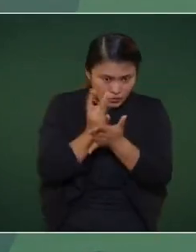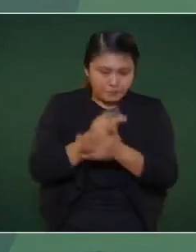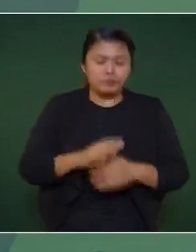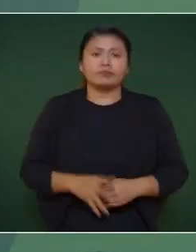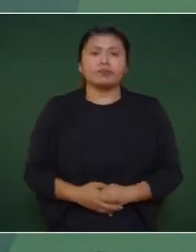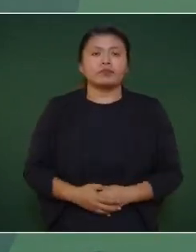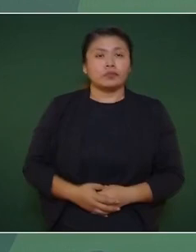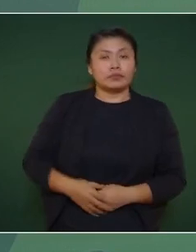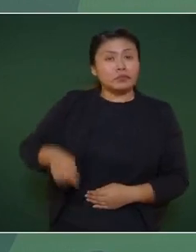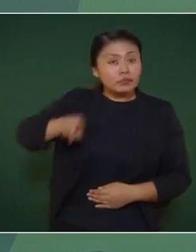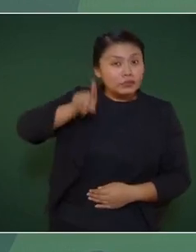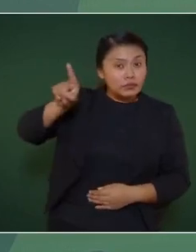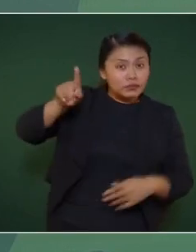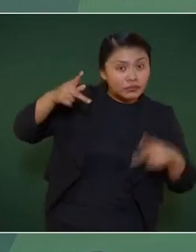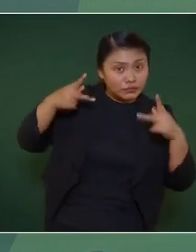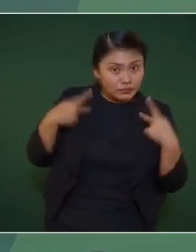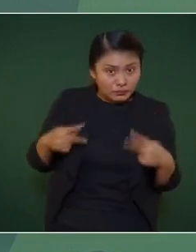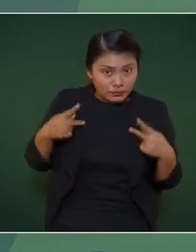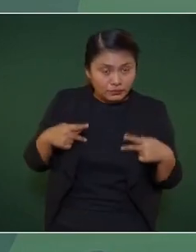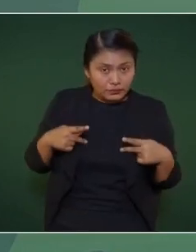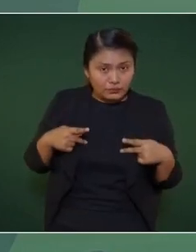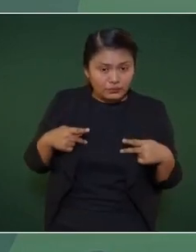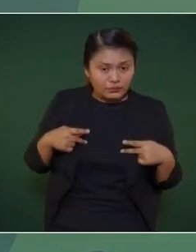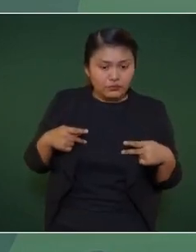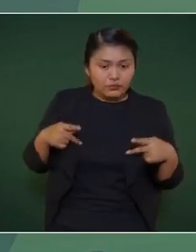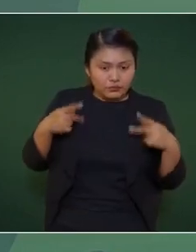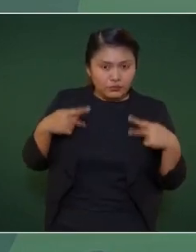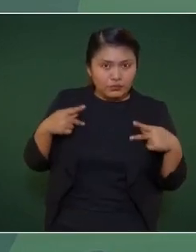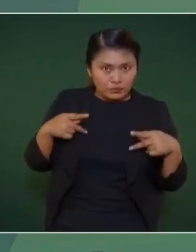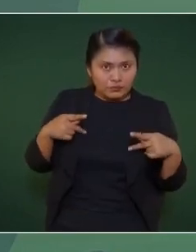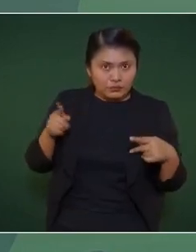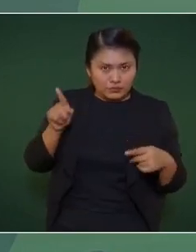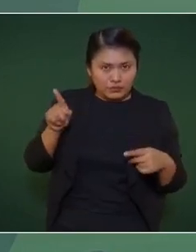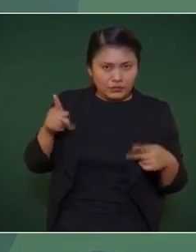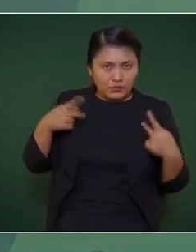Esa persona a la que se le quiere